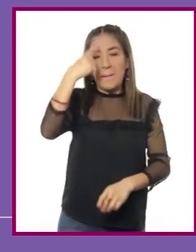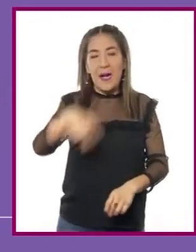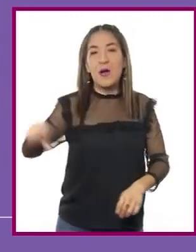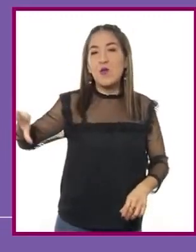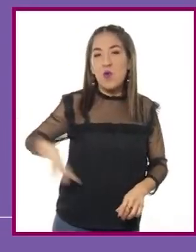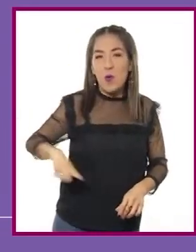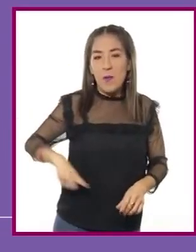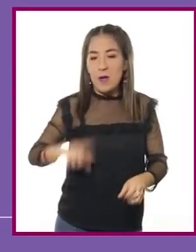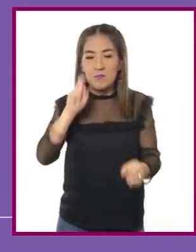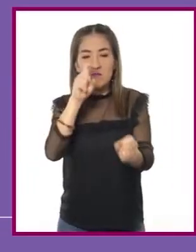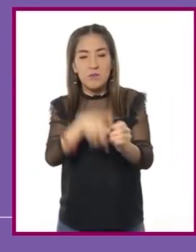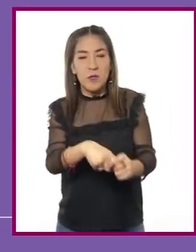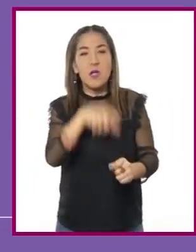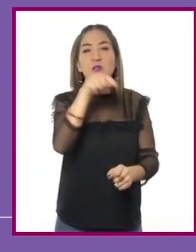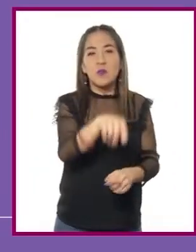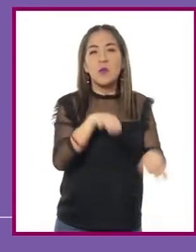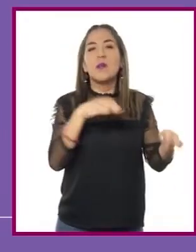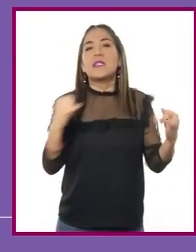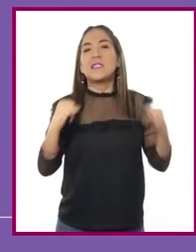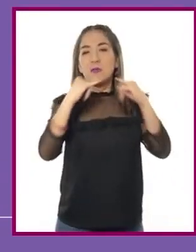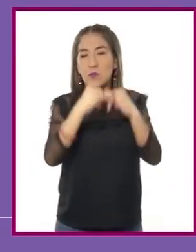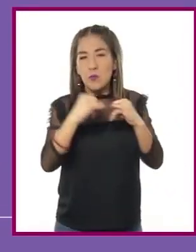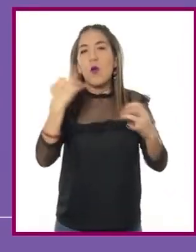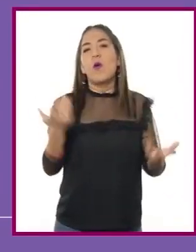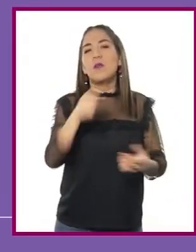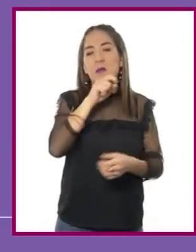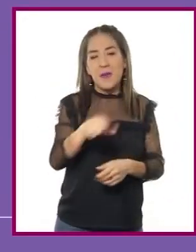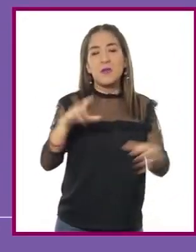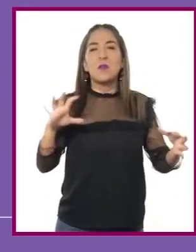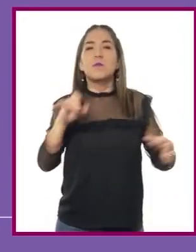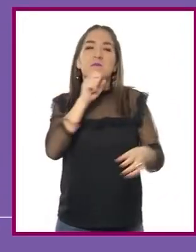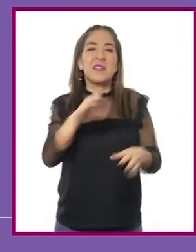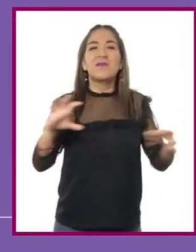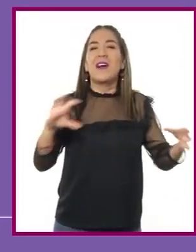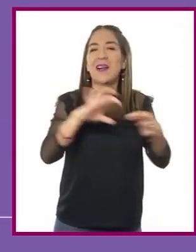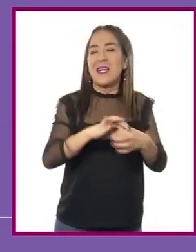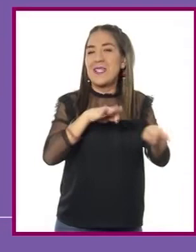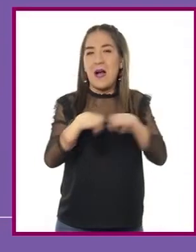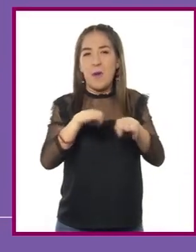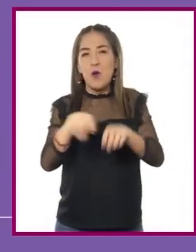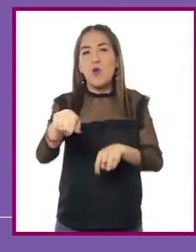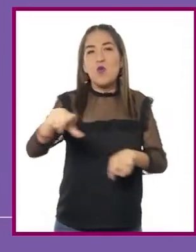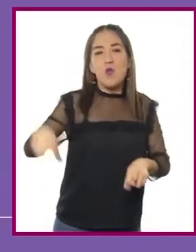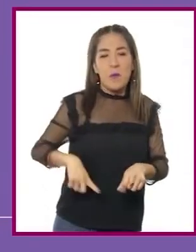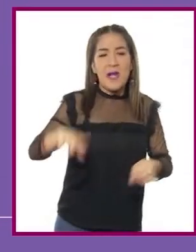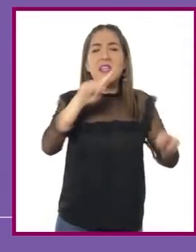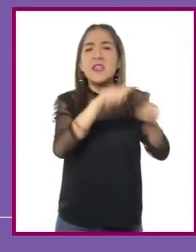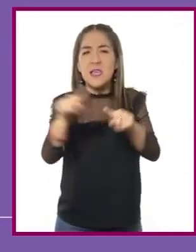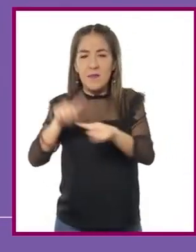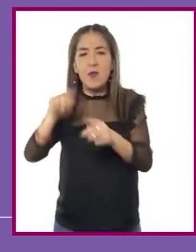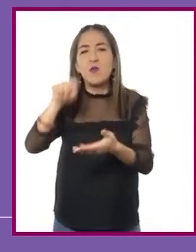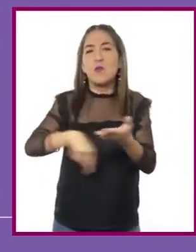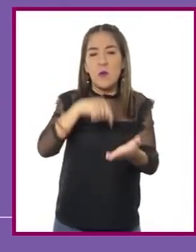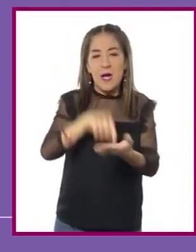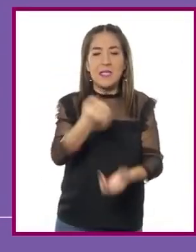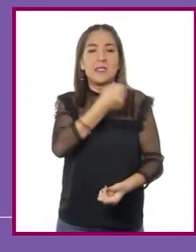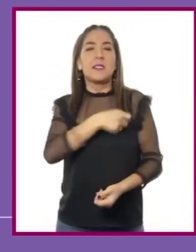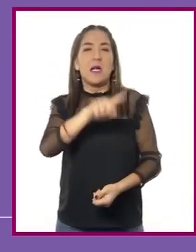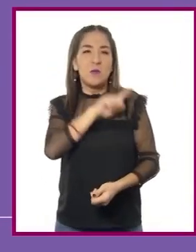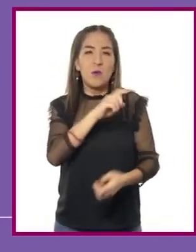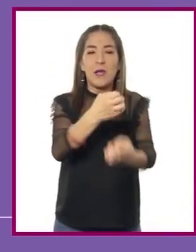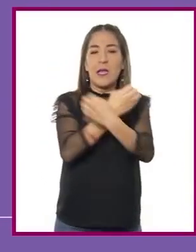en instituciones y dependencias del gobierno. Trabajan en diversas áreas: salud,